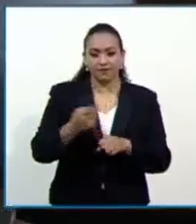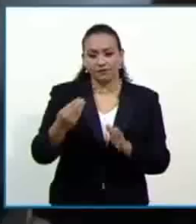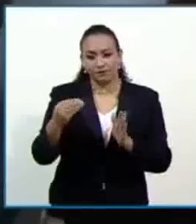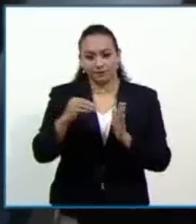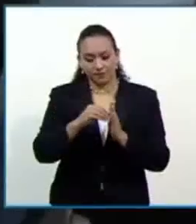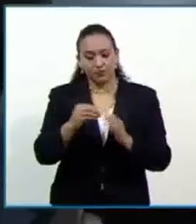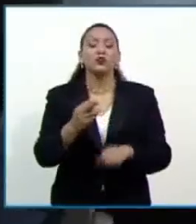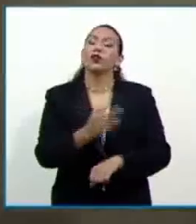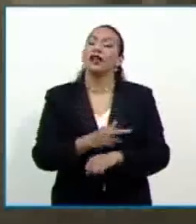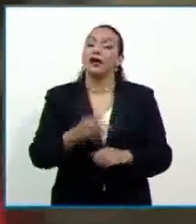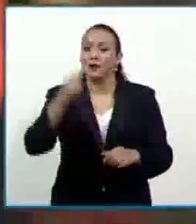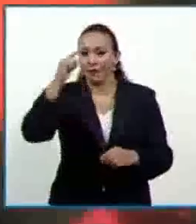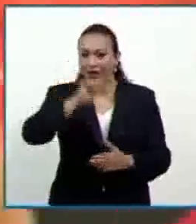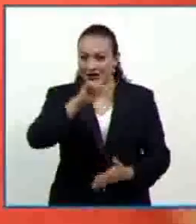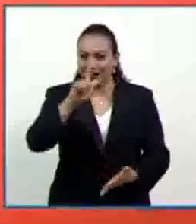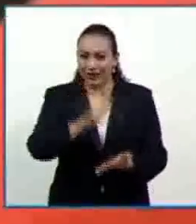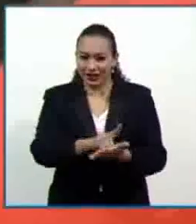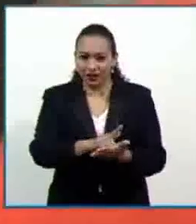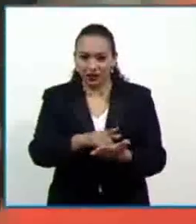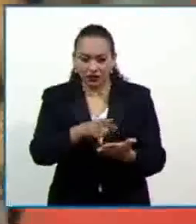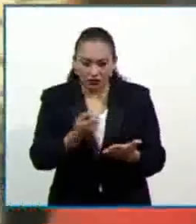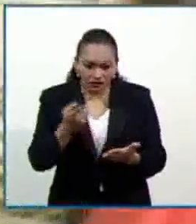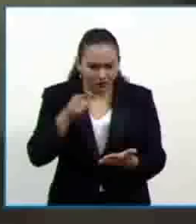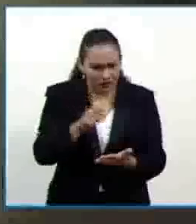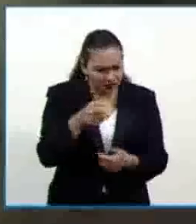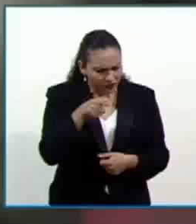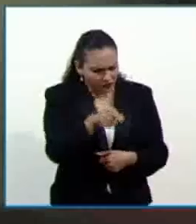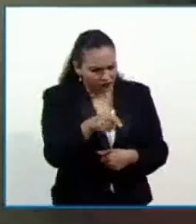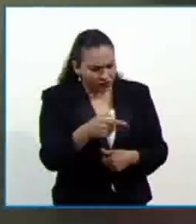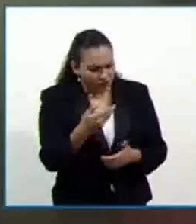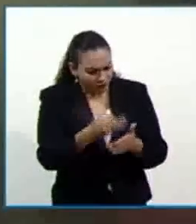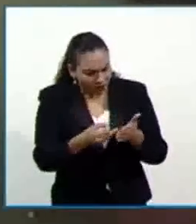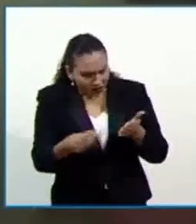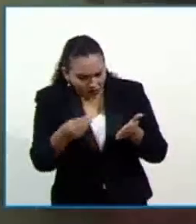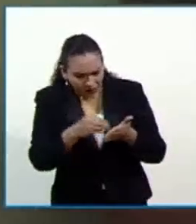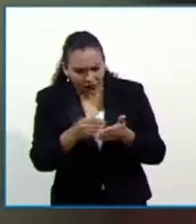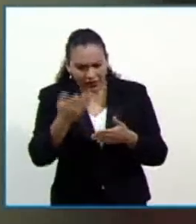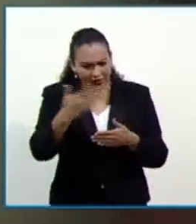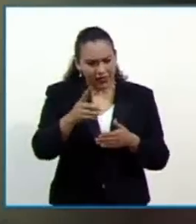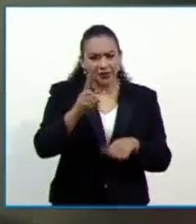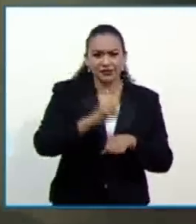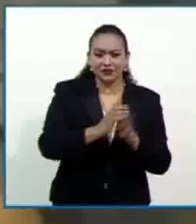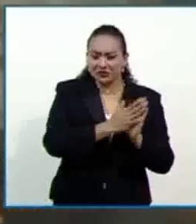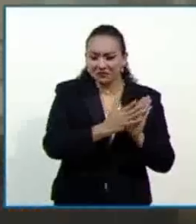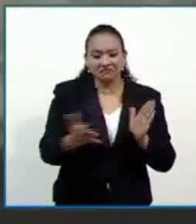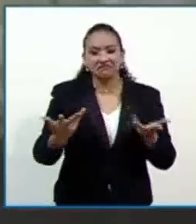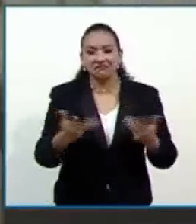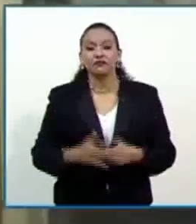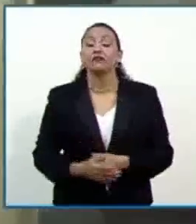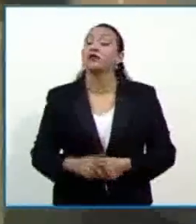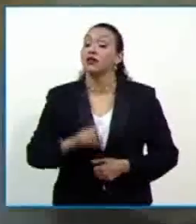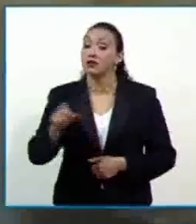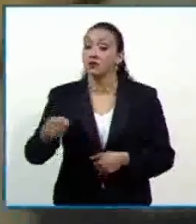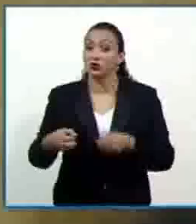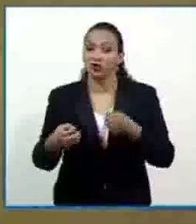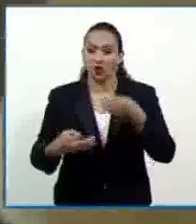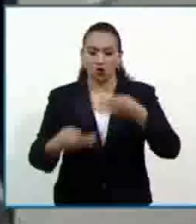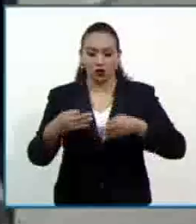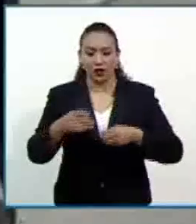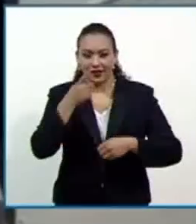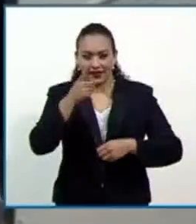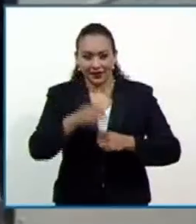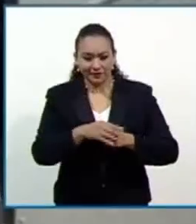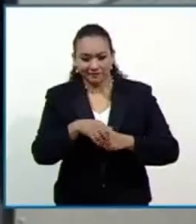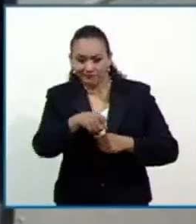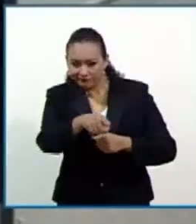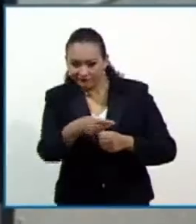transitorio de la mencionada ley y le ordenó subsanar la omisión en un plazo de 10 días. El tribunal colegiado concluyó que la